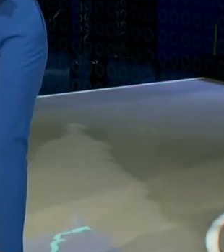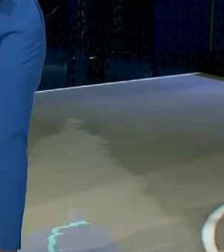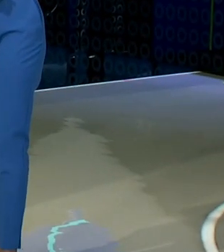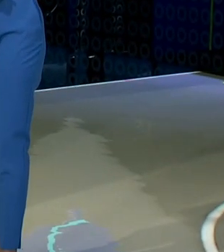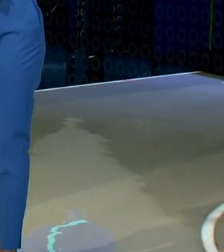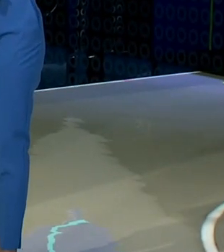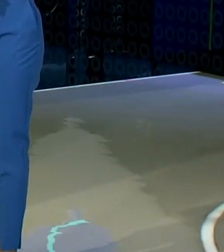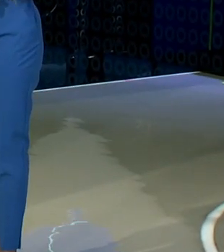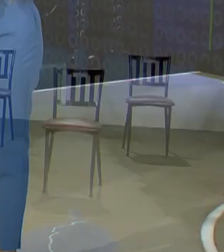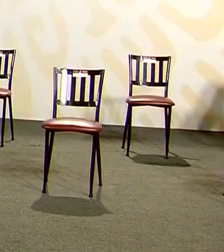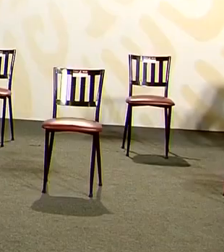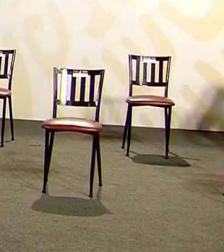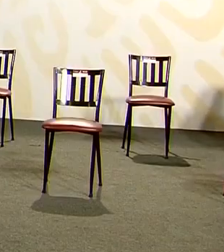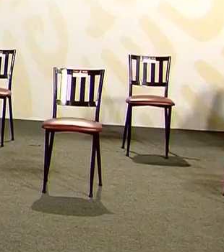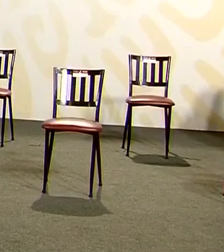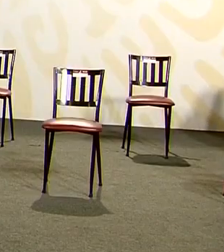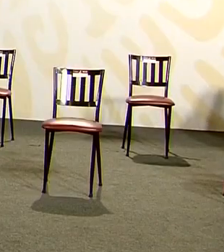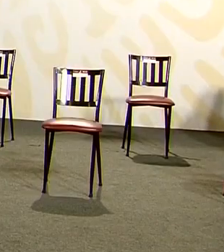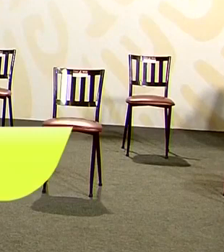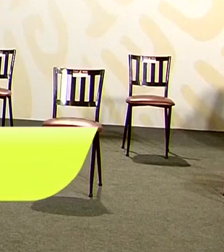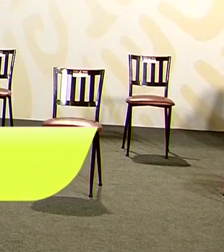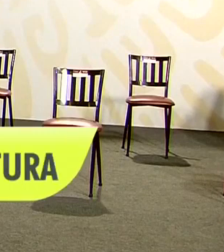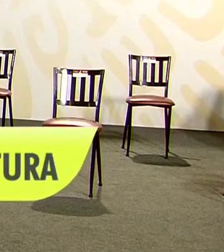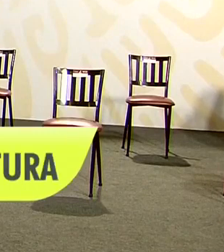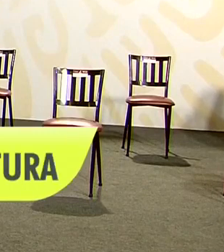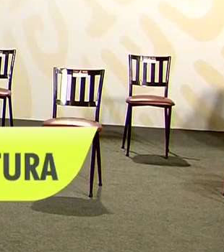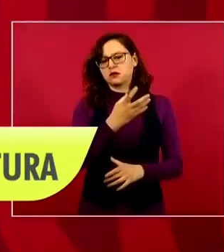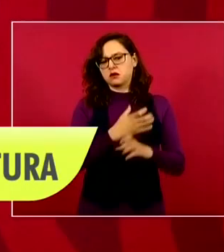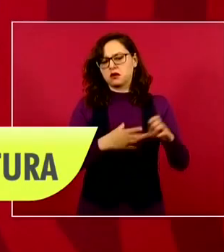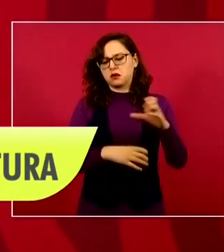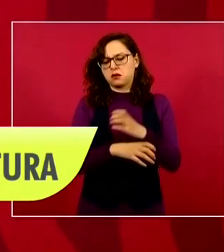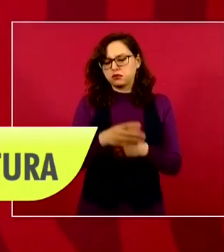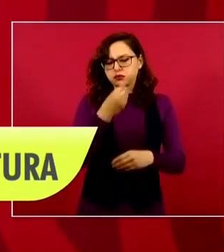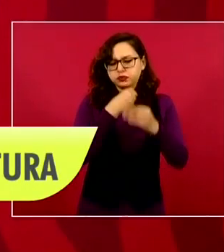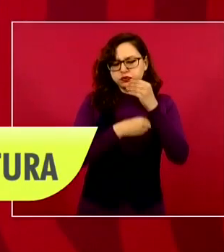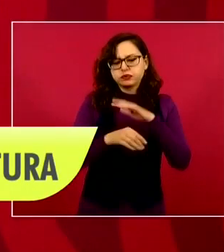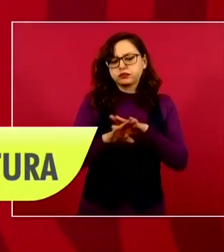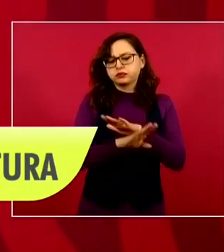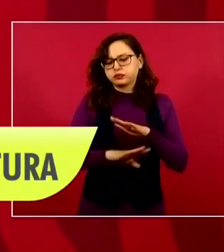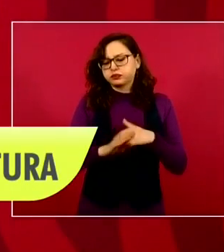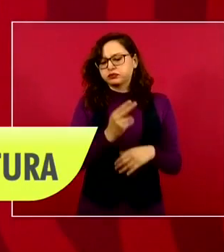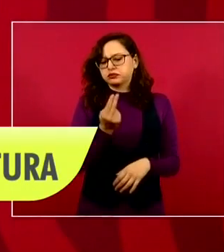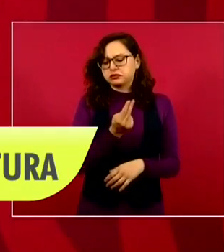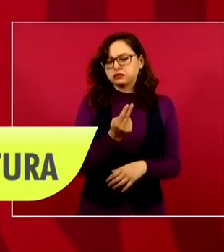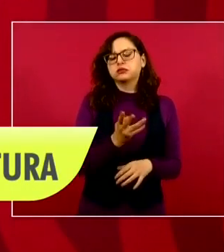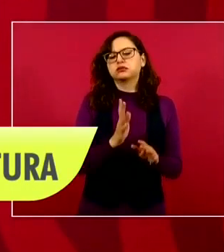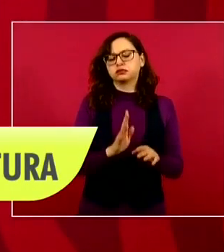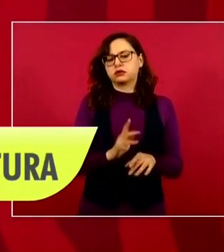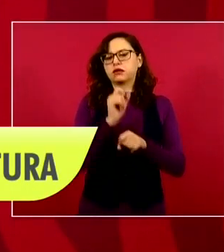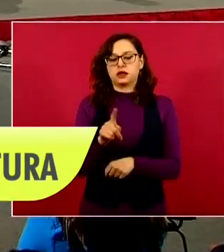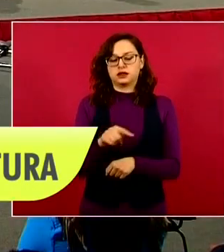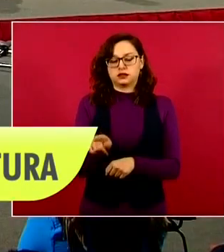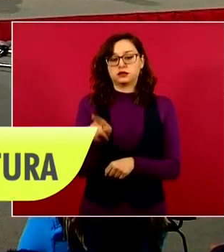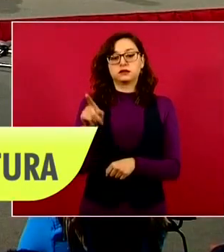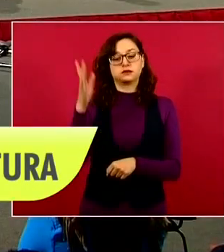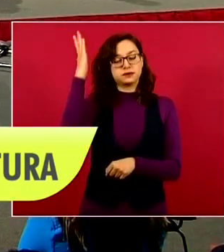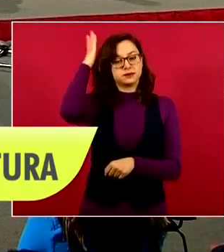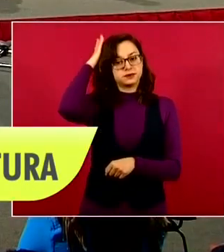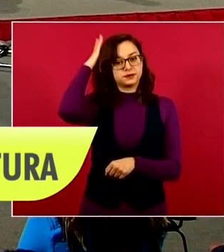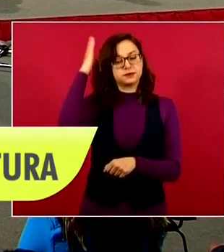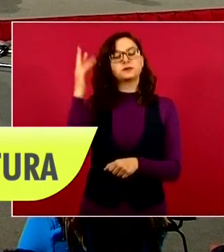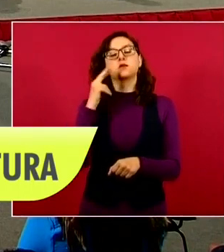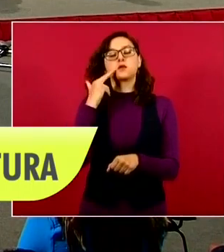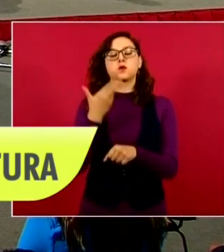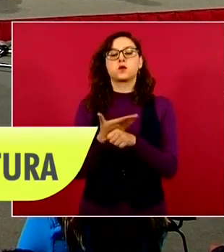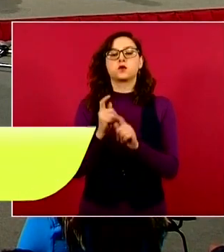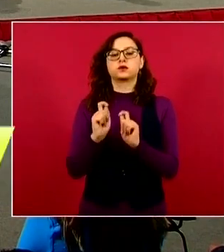pero adelantó que ratificará su postura. No va a la cumbre si no se invita a todos los países del continente, así lo